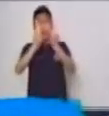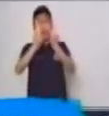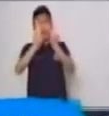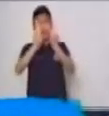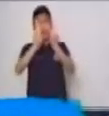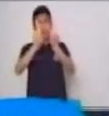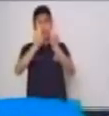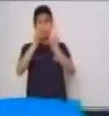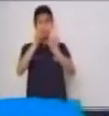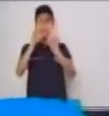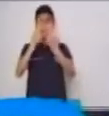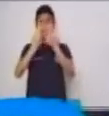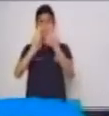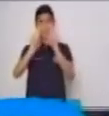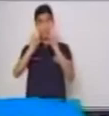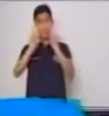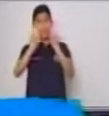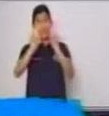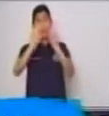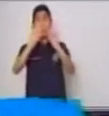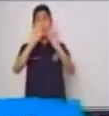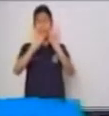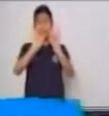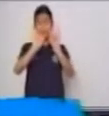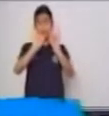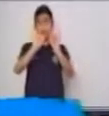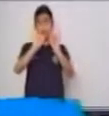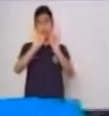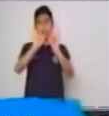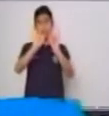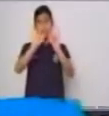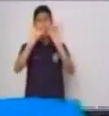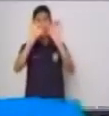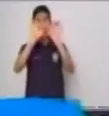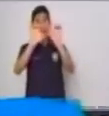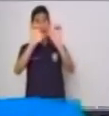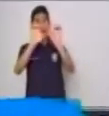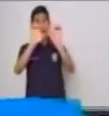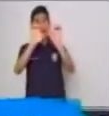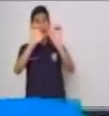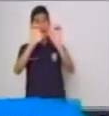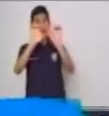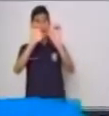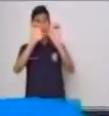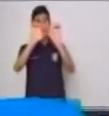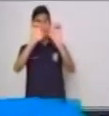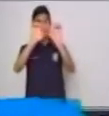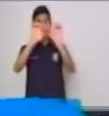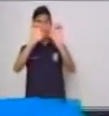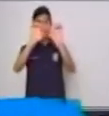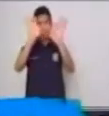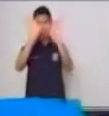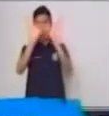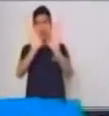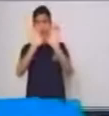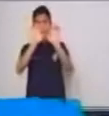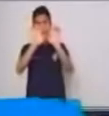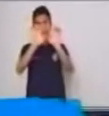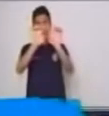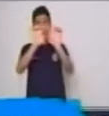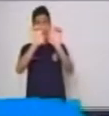nuestros dedos índice, palito con los meñiques y la e, vamos a mencionarla tres